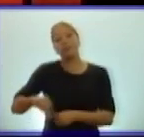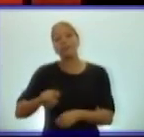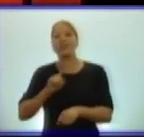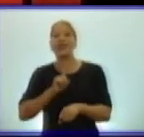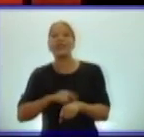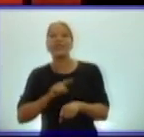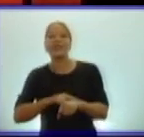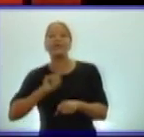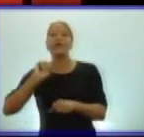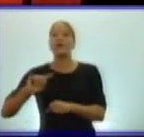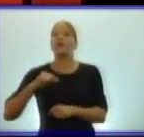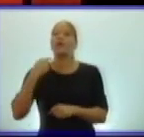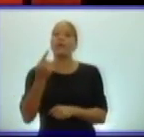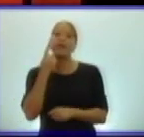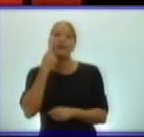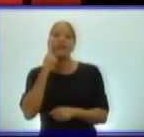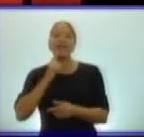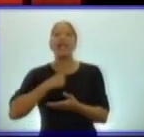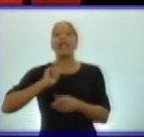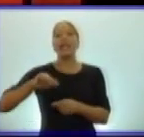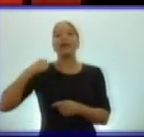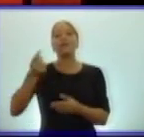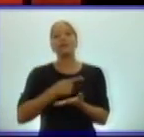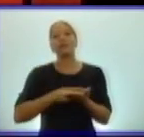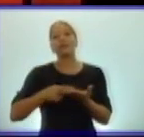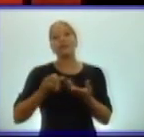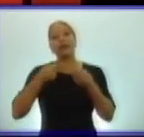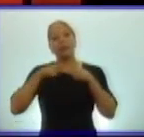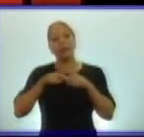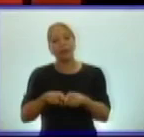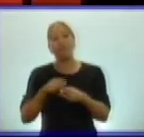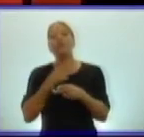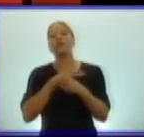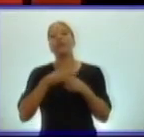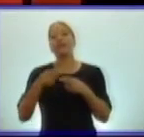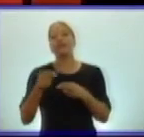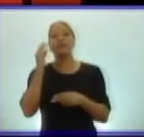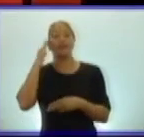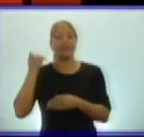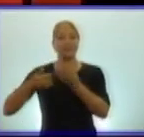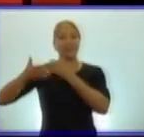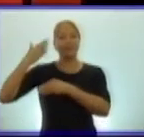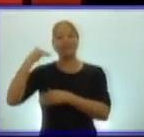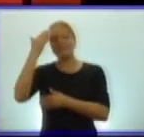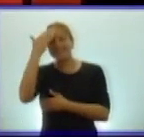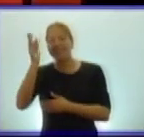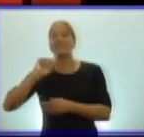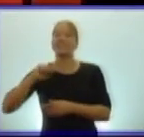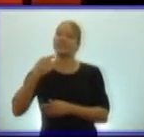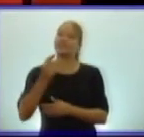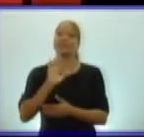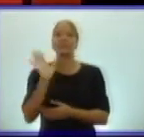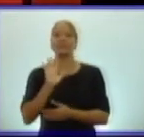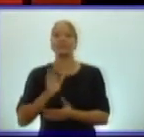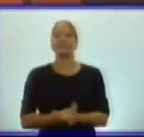Nos volveremos a ver la próxima semana para seguir juntos por la historia antigua y medieval. Muchas gracias y hasta entonces.